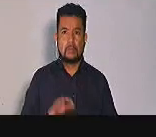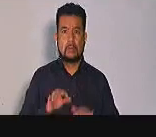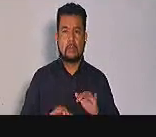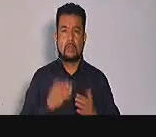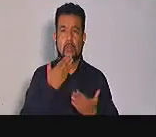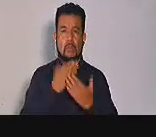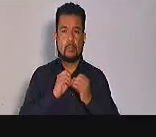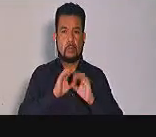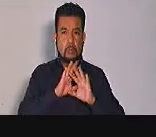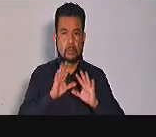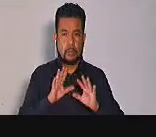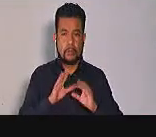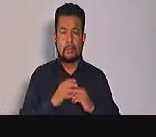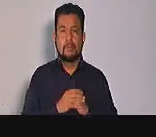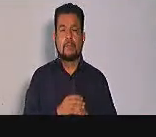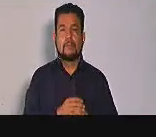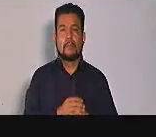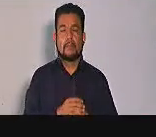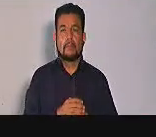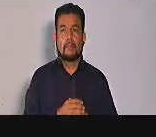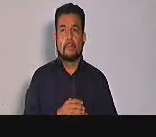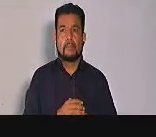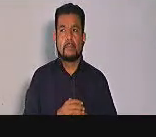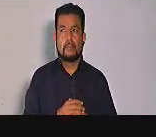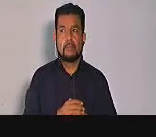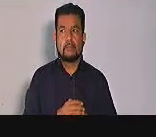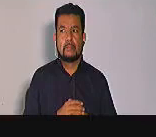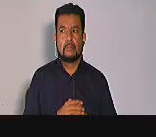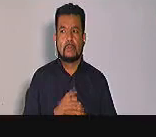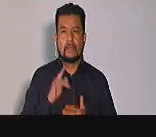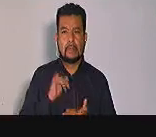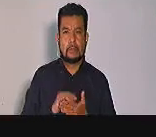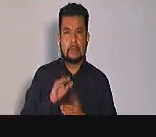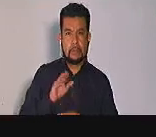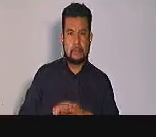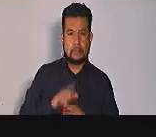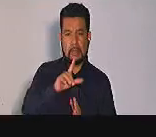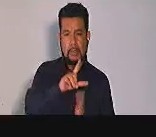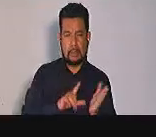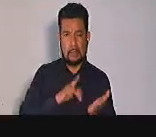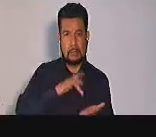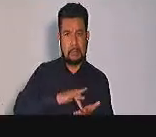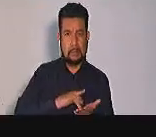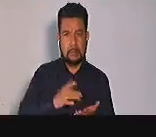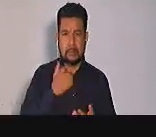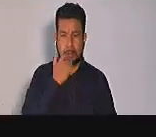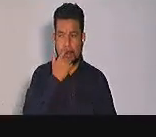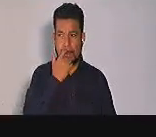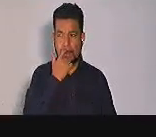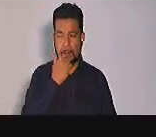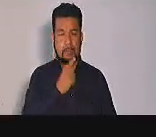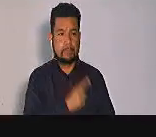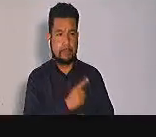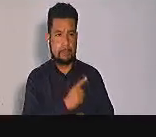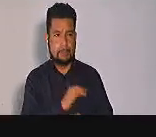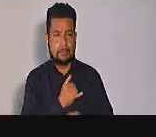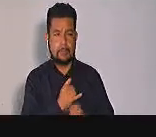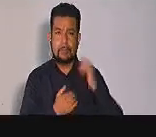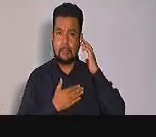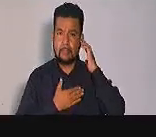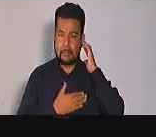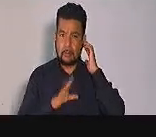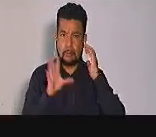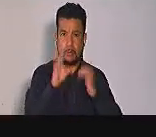Secretario, muy buenos días. Creo que está llamando a lista, presente. Sí, concejal Camilo. Saludo para